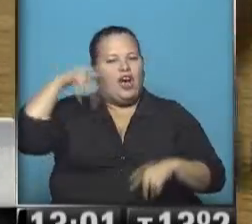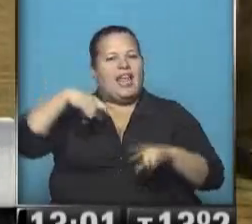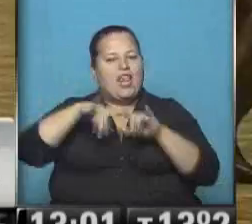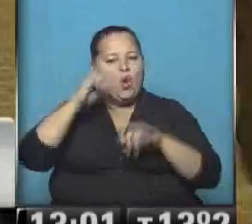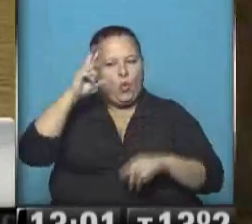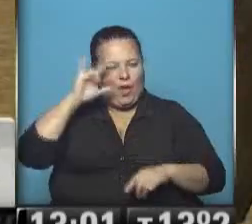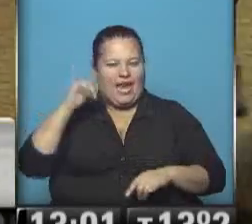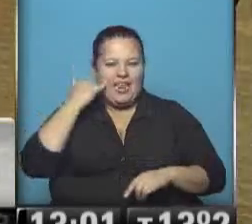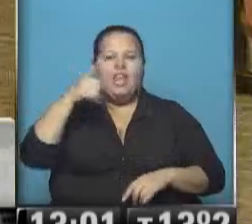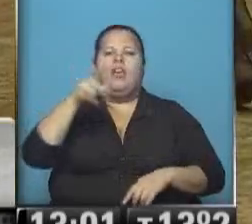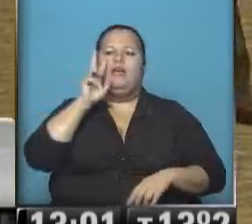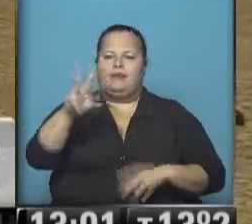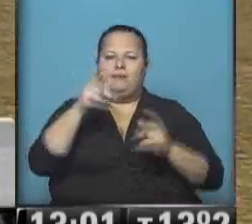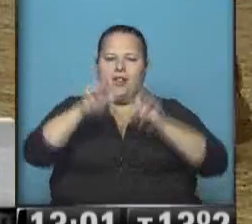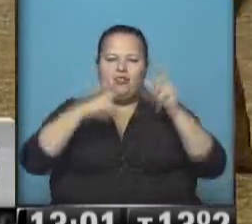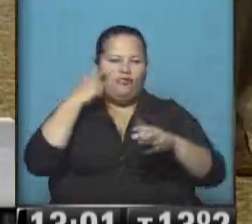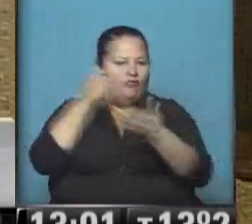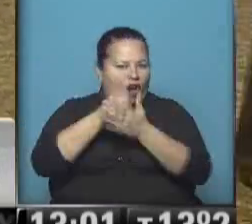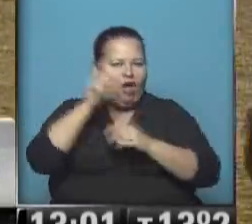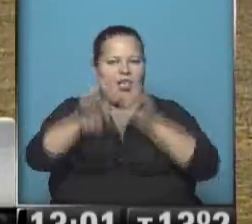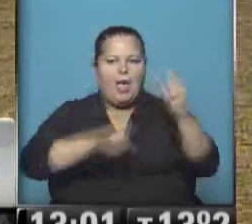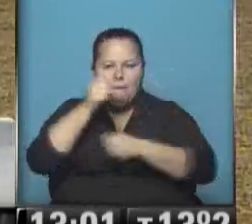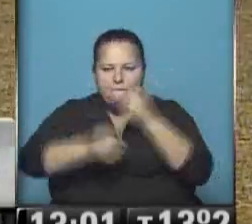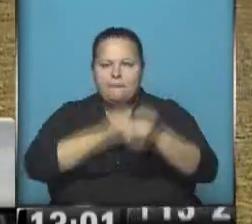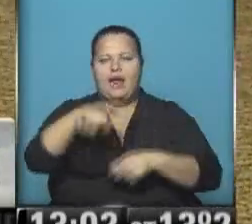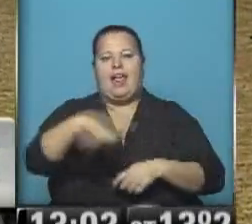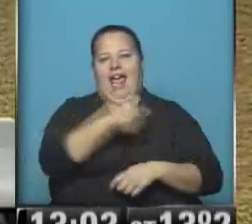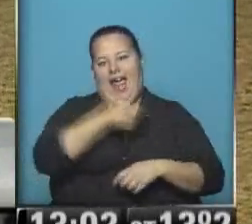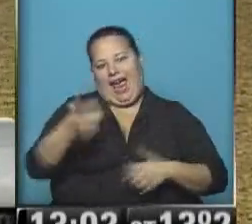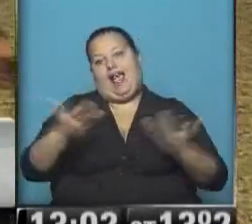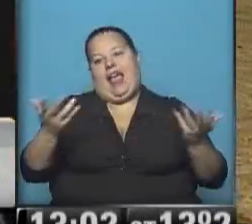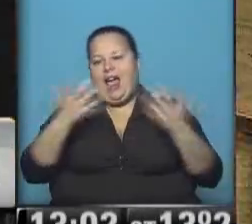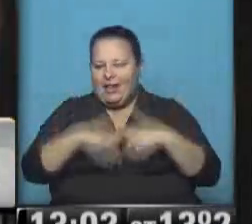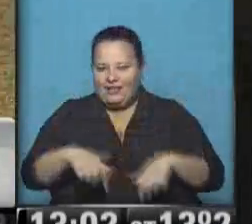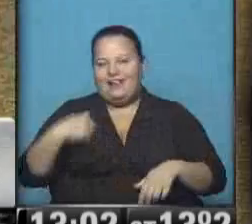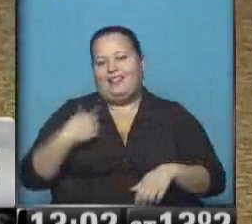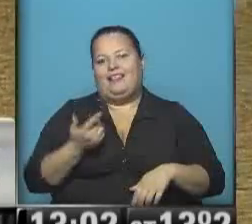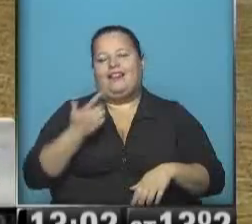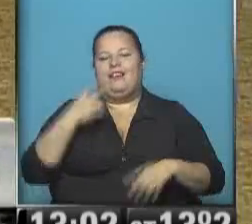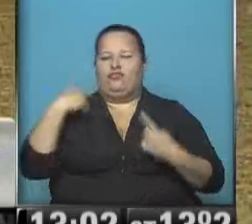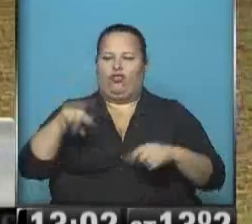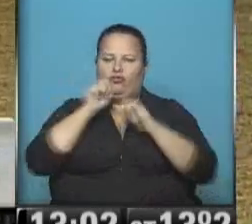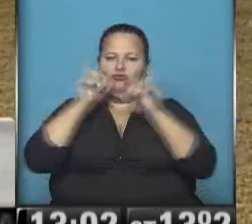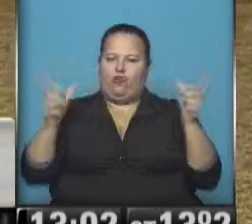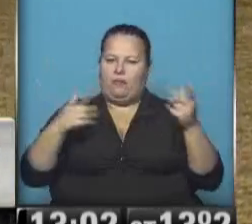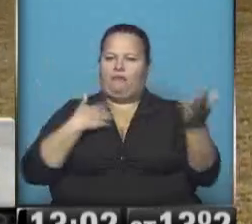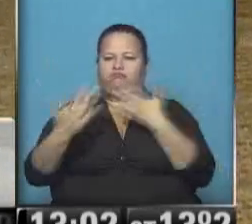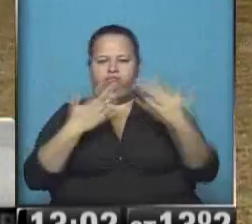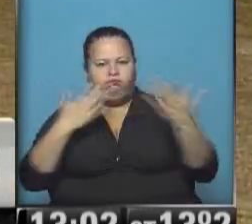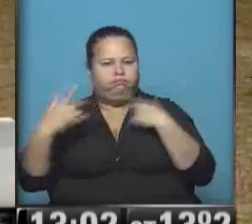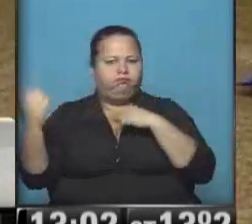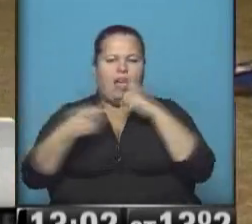espaldas eh Por ejemplo cómo están todas y cada una de las empresas aquí estamos en aerolíneas porque por supuesto eh ha llamado mucho la atención este debate que se ha